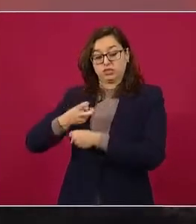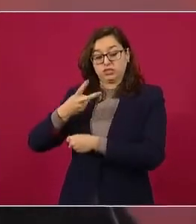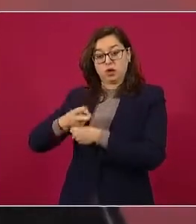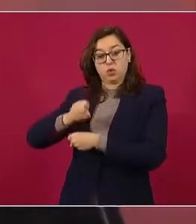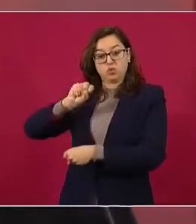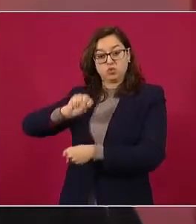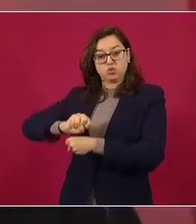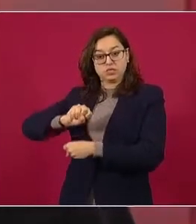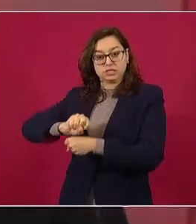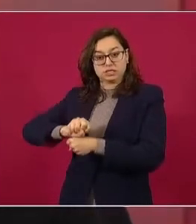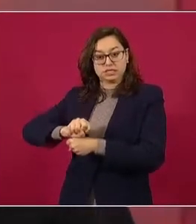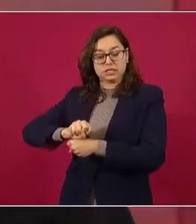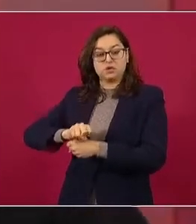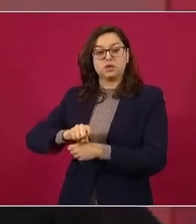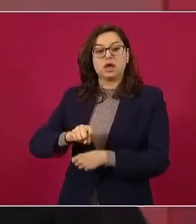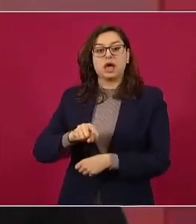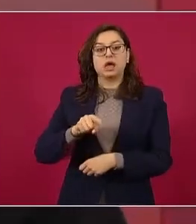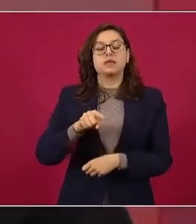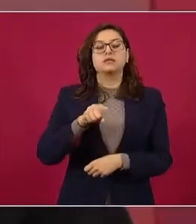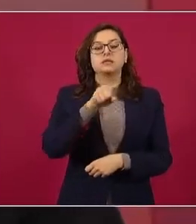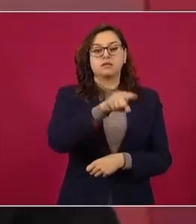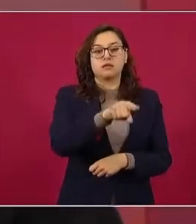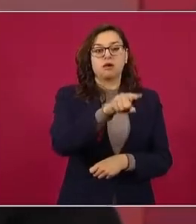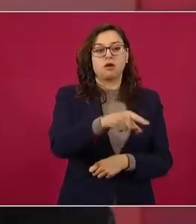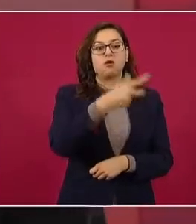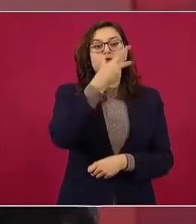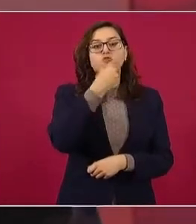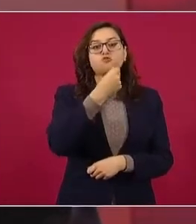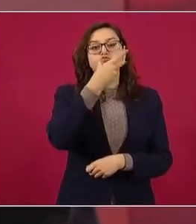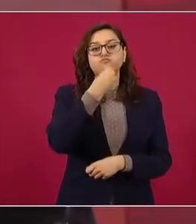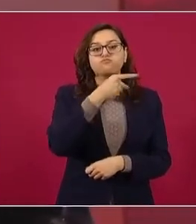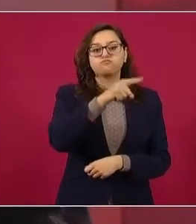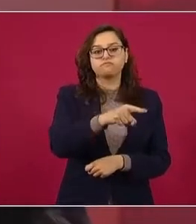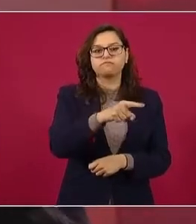suero, en una huelga de hambre.